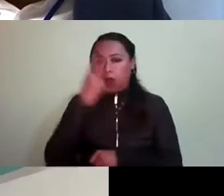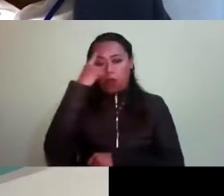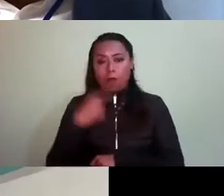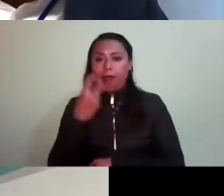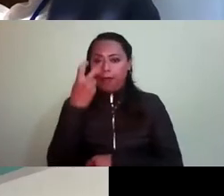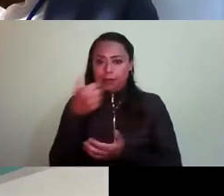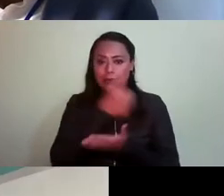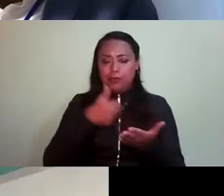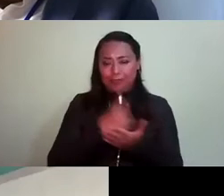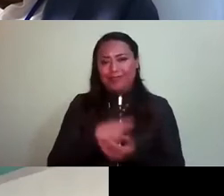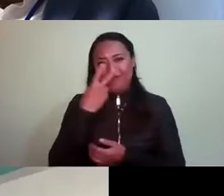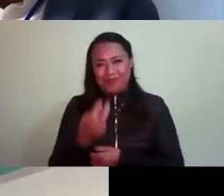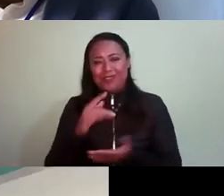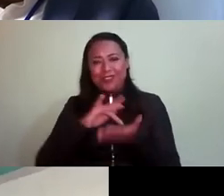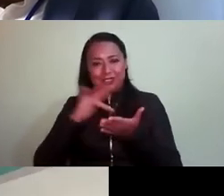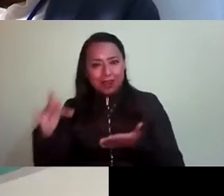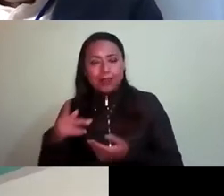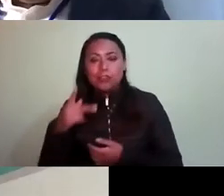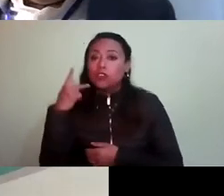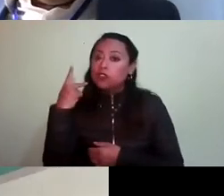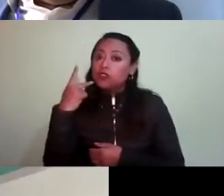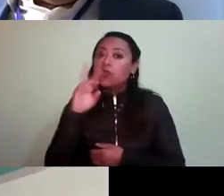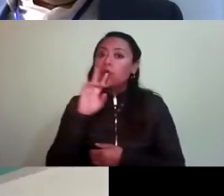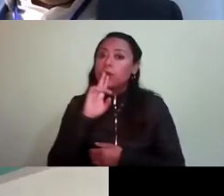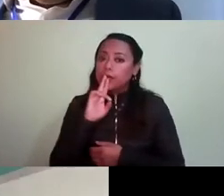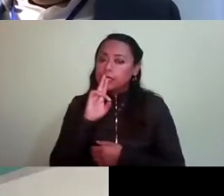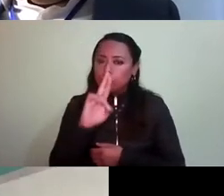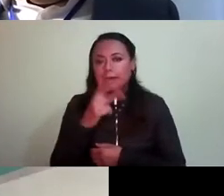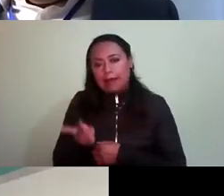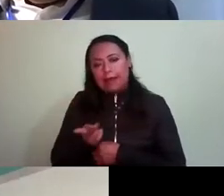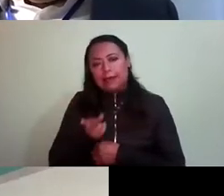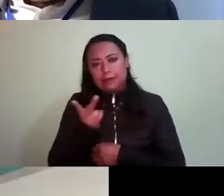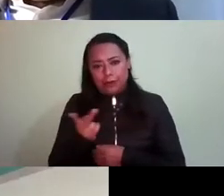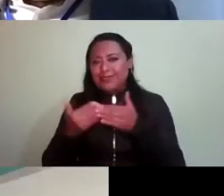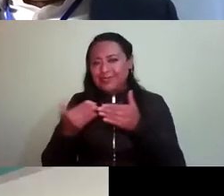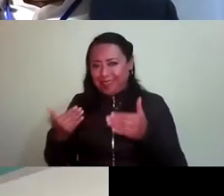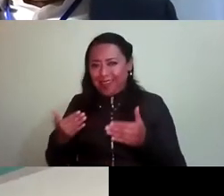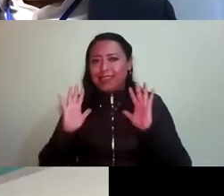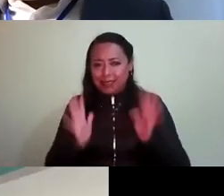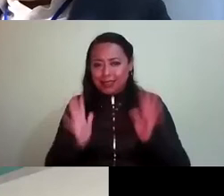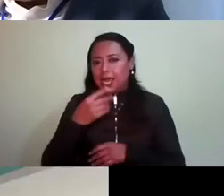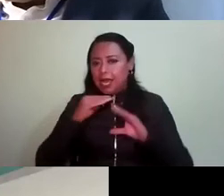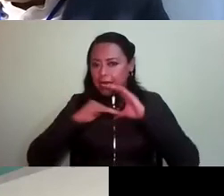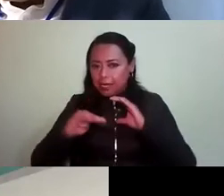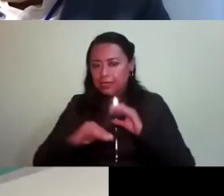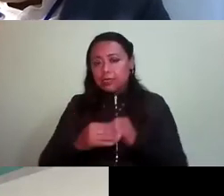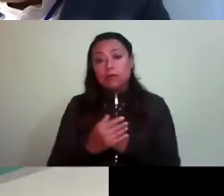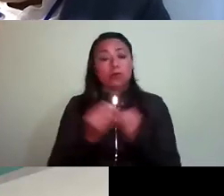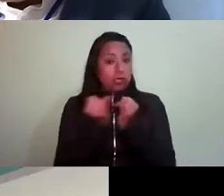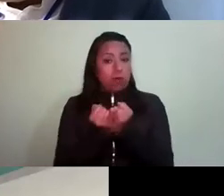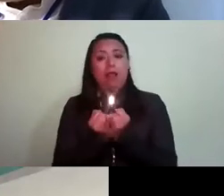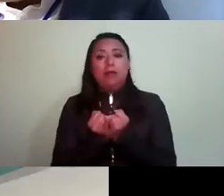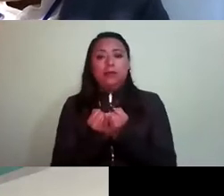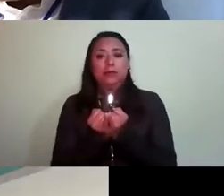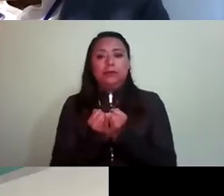que le agradezco sus puntuales respuestas a las preguntas que previamente le hicimos llegar y el seguimiento